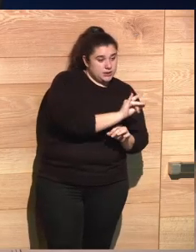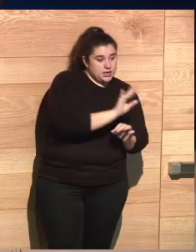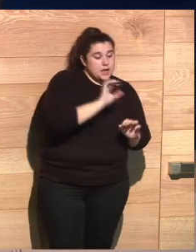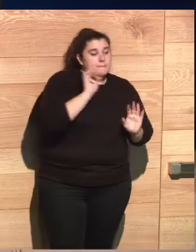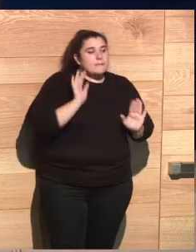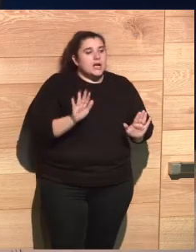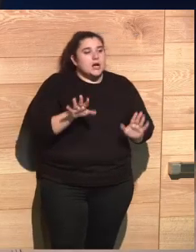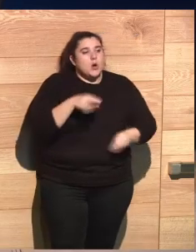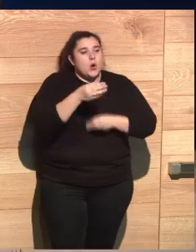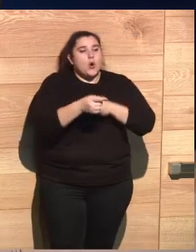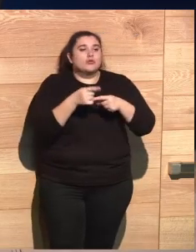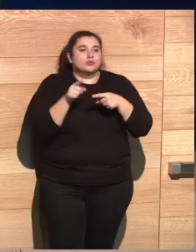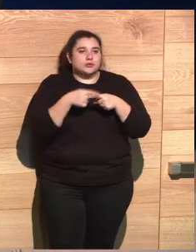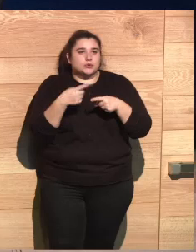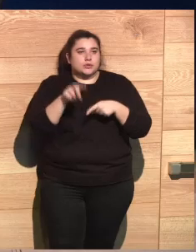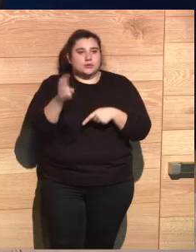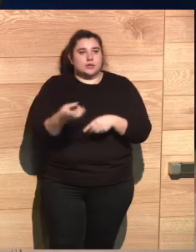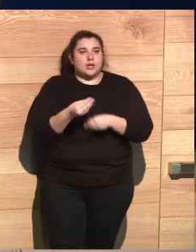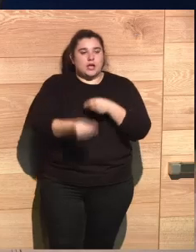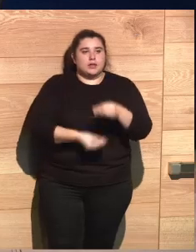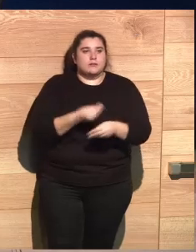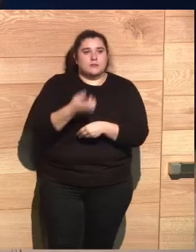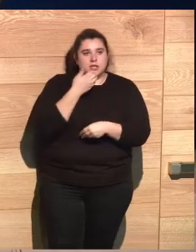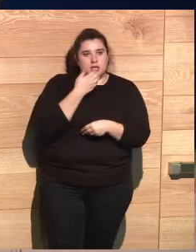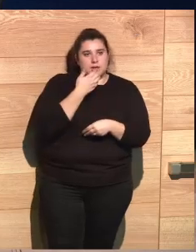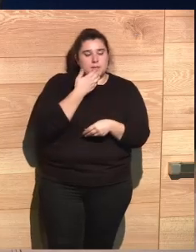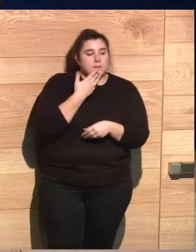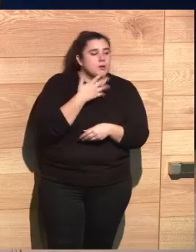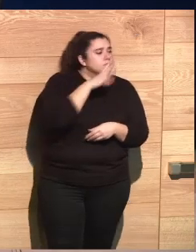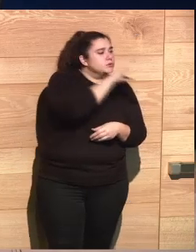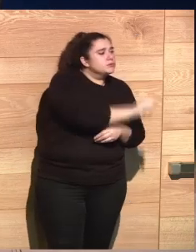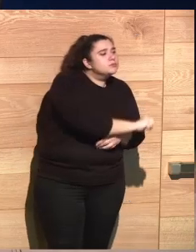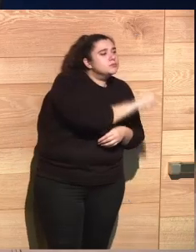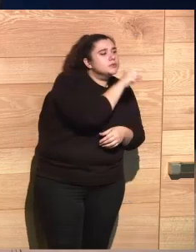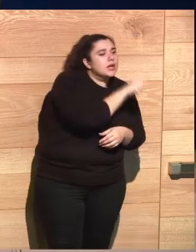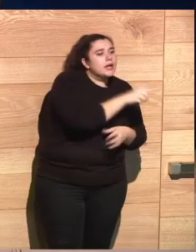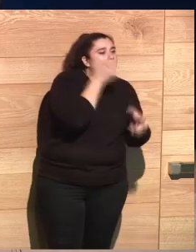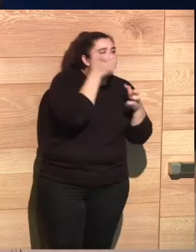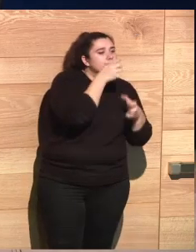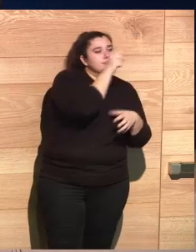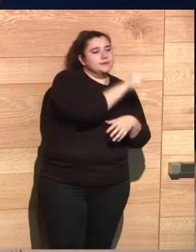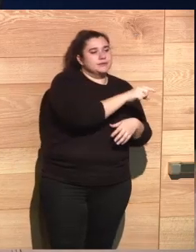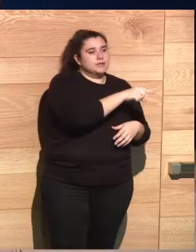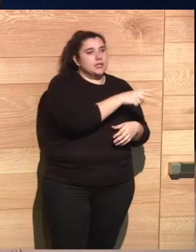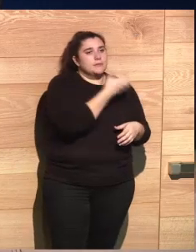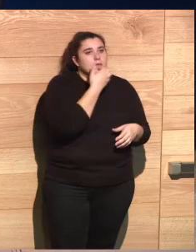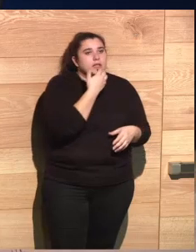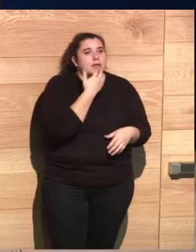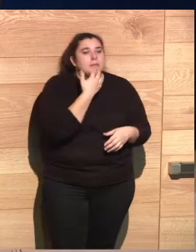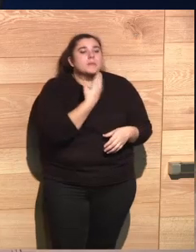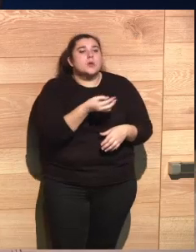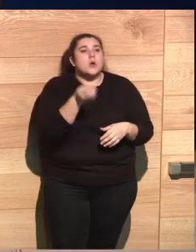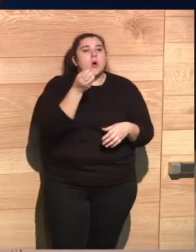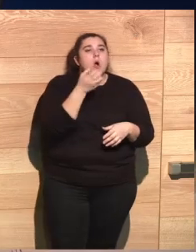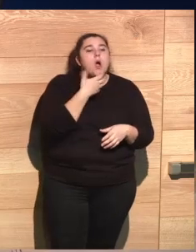plataforma publicitaria en la cual, cuando tú te vas a cazar Pokémon a un sitio, ese sitio suele estar generalmente delante de un McDonald's, o delante